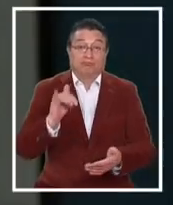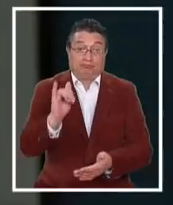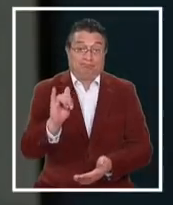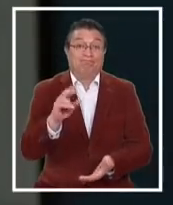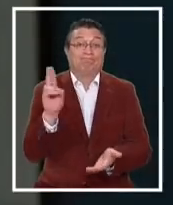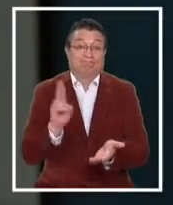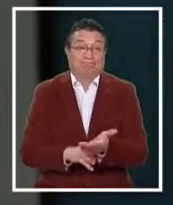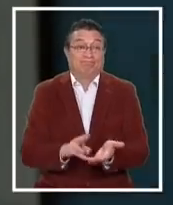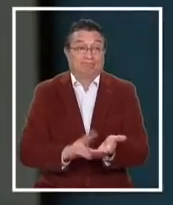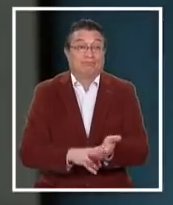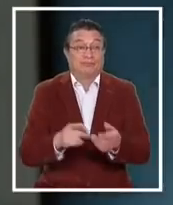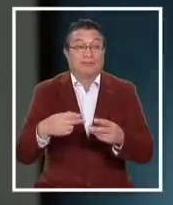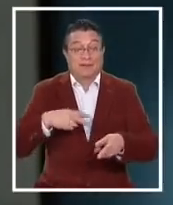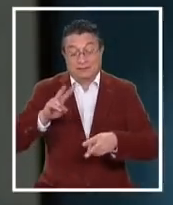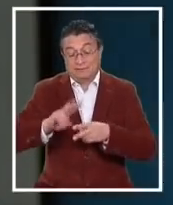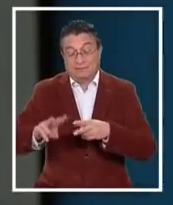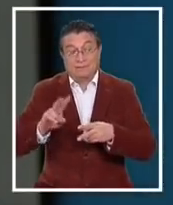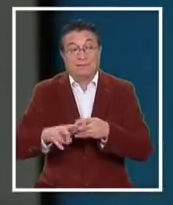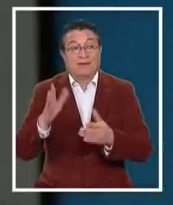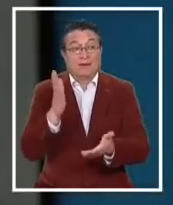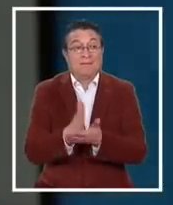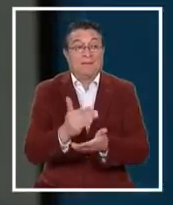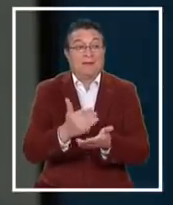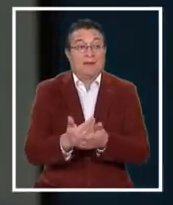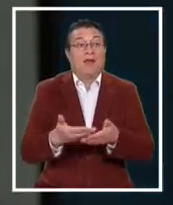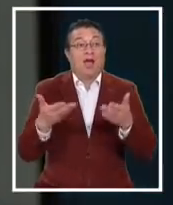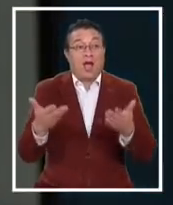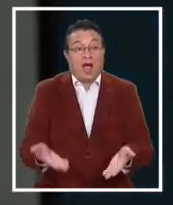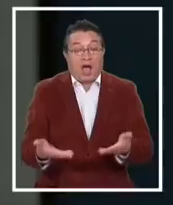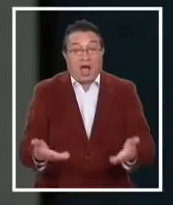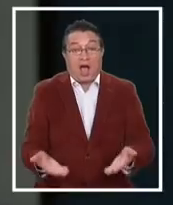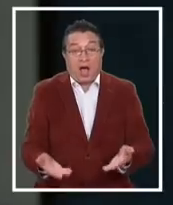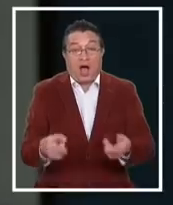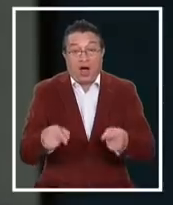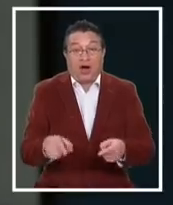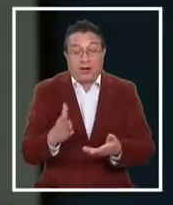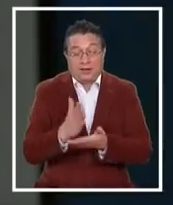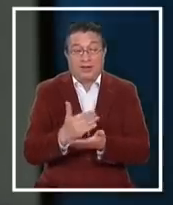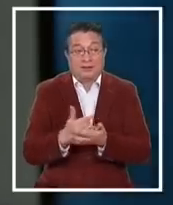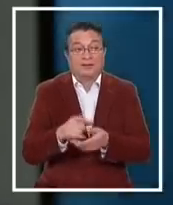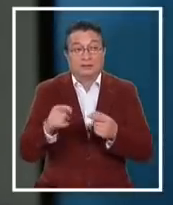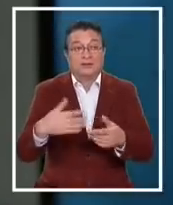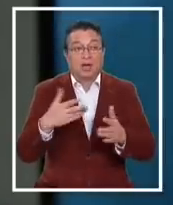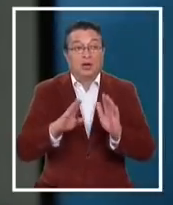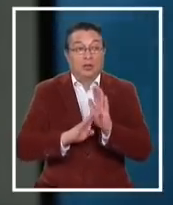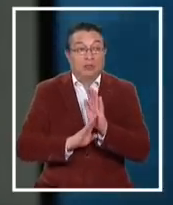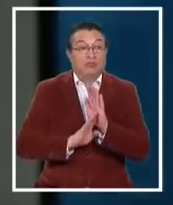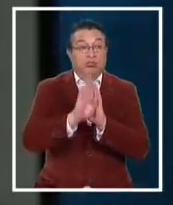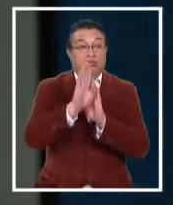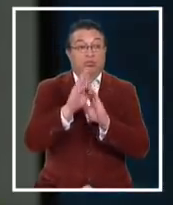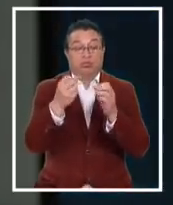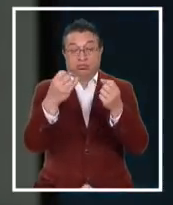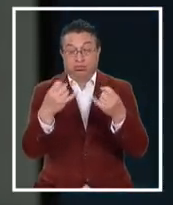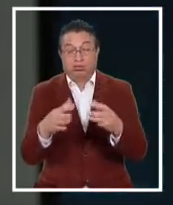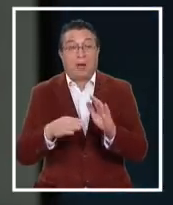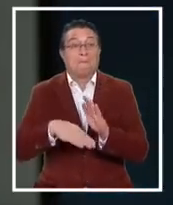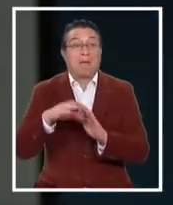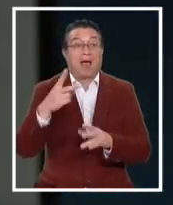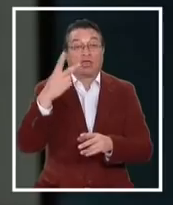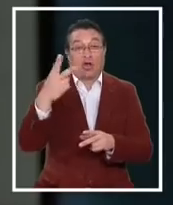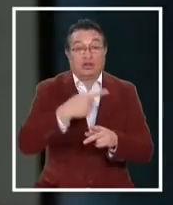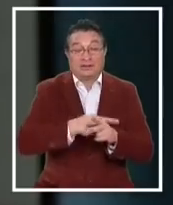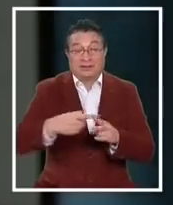efectivamente, hacer medidas en estos momentos, cuando se nos dispararon las cifras hace ya más de